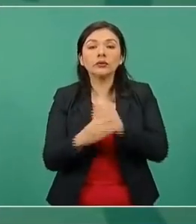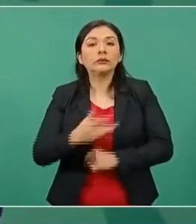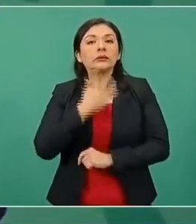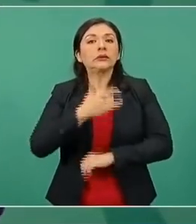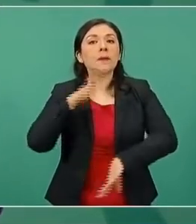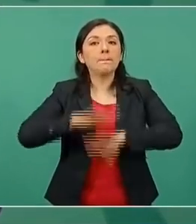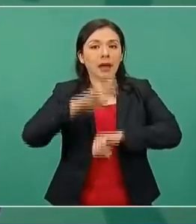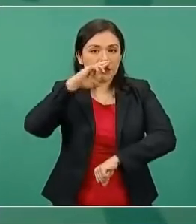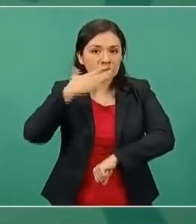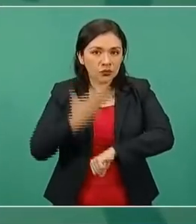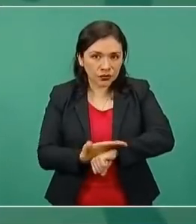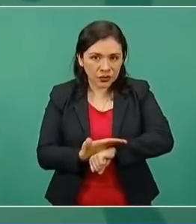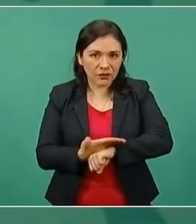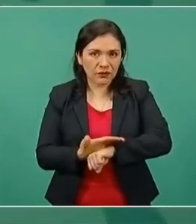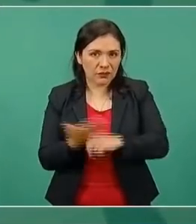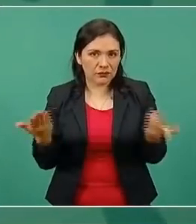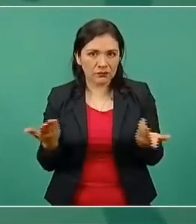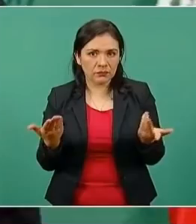Y no